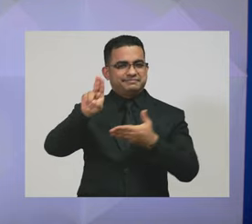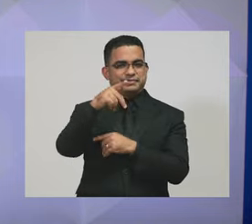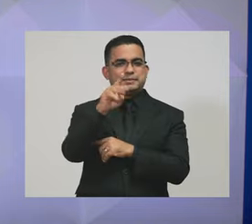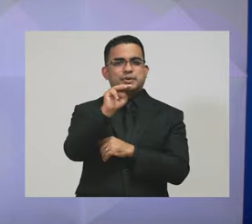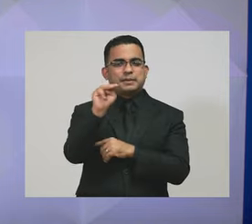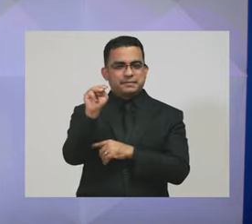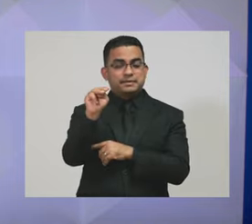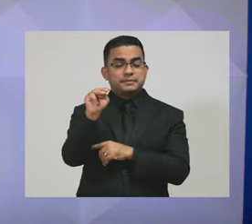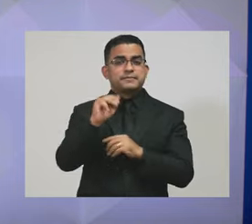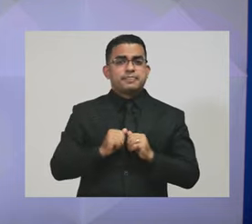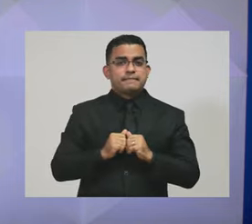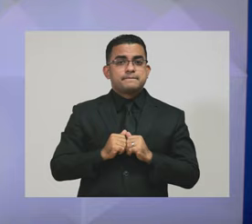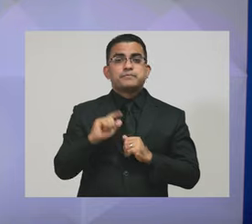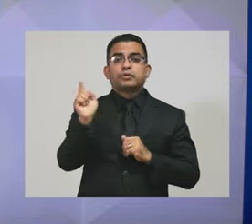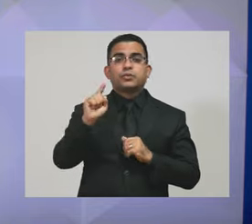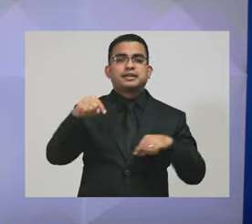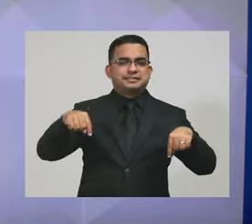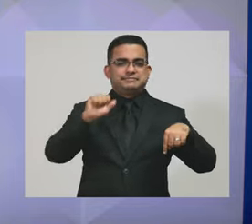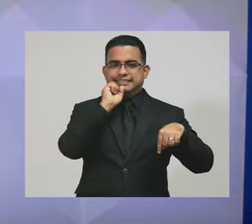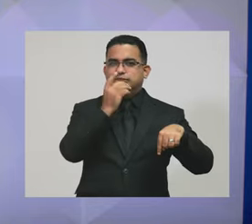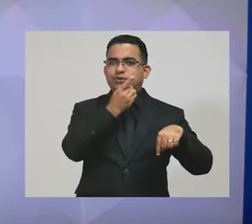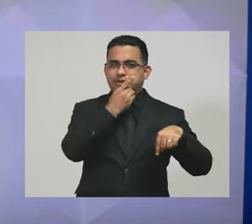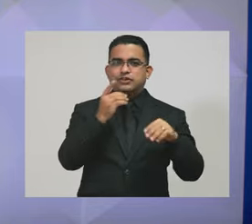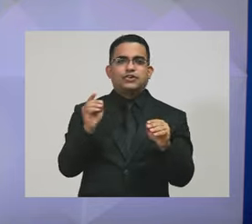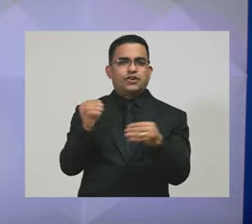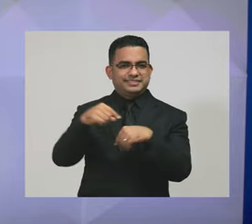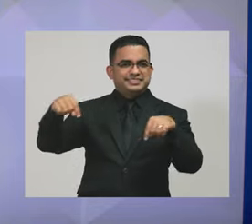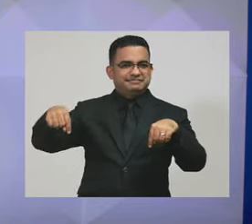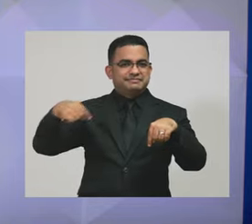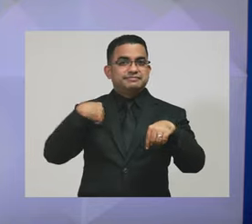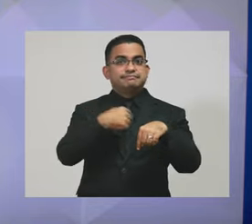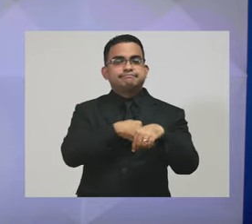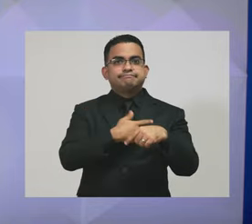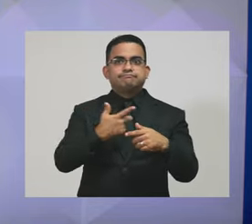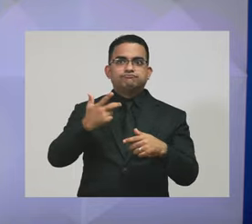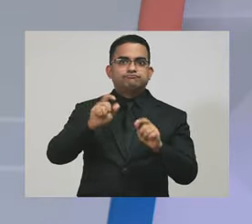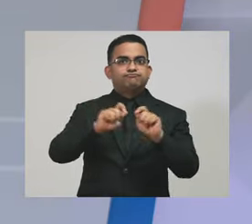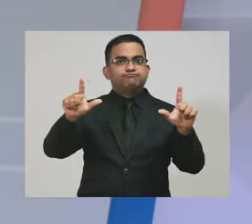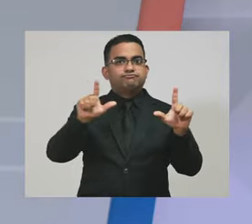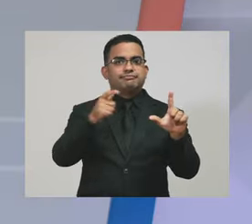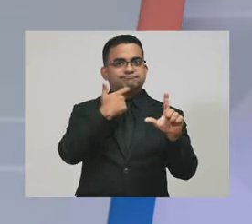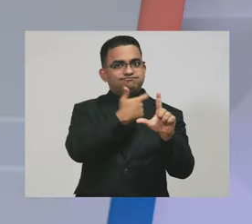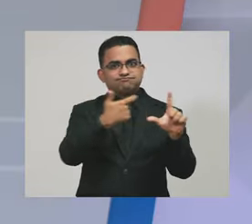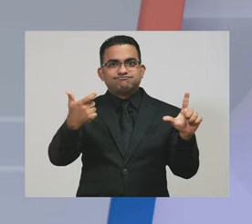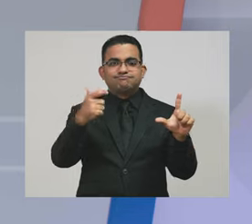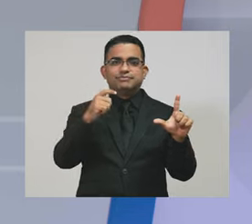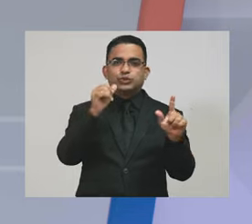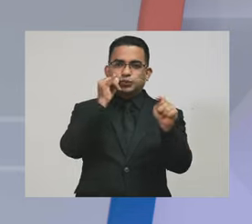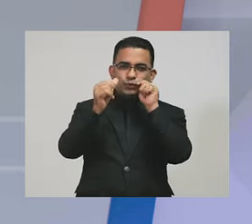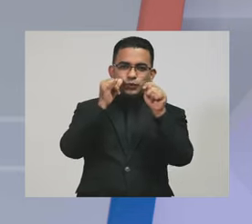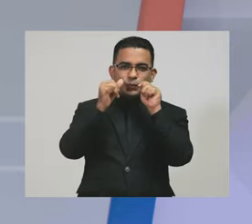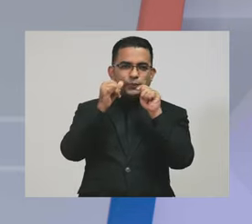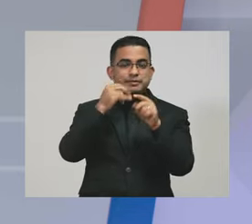de la pontificia universidad católica madre y maestra del campus de santo domingo en el que transmitimos en